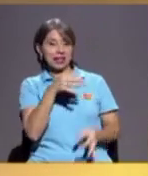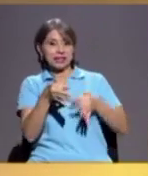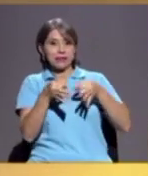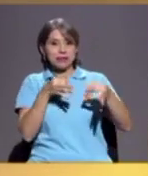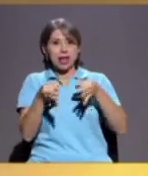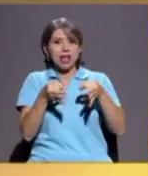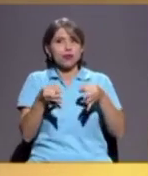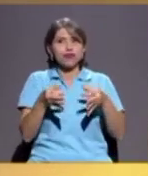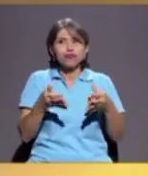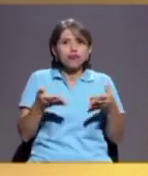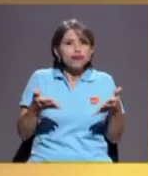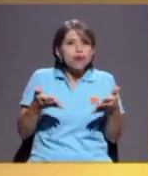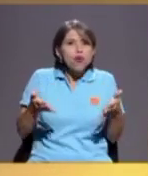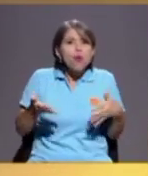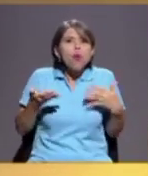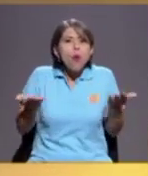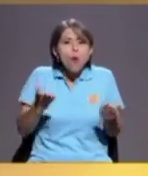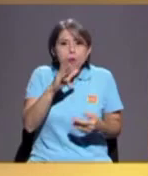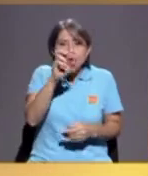Rica